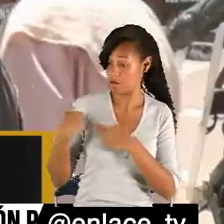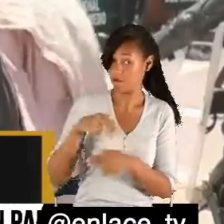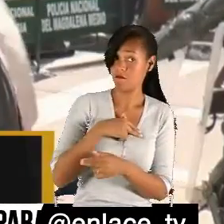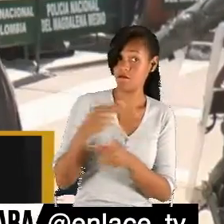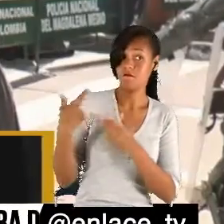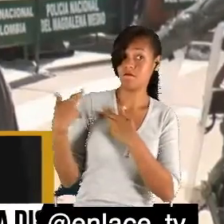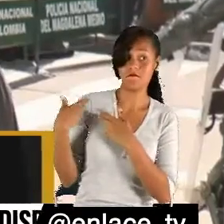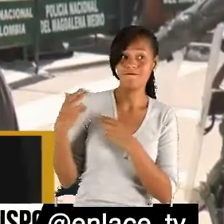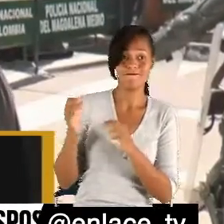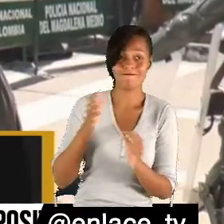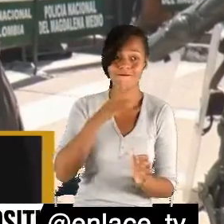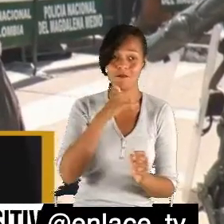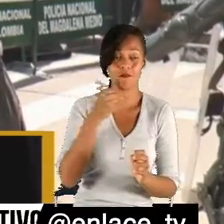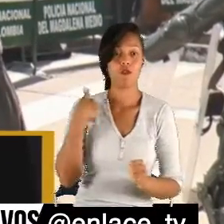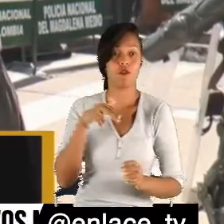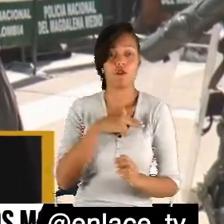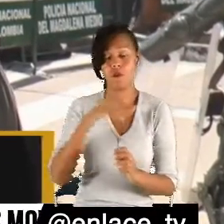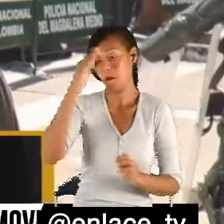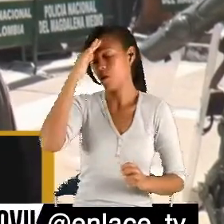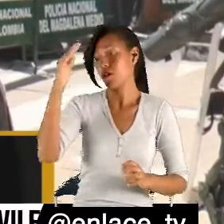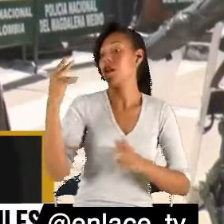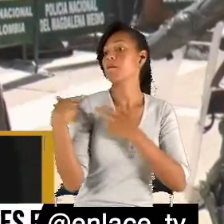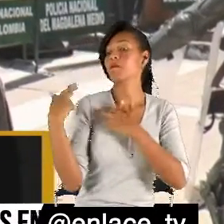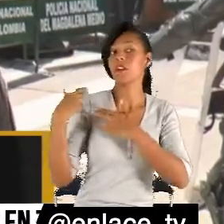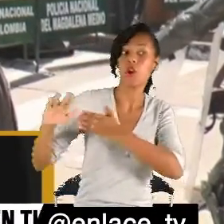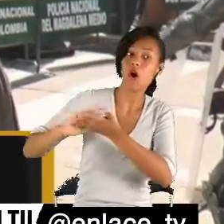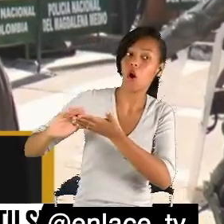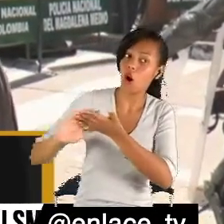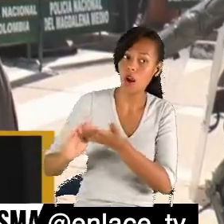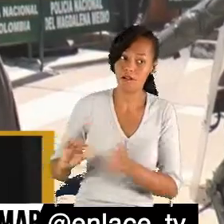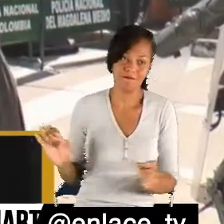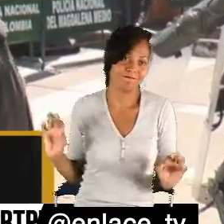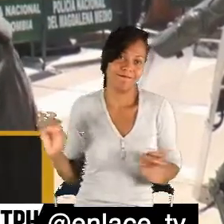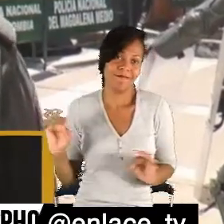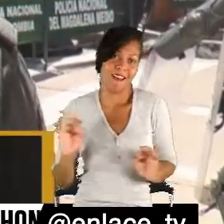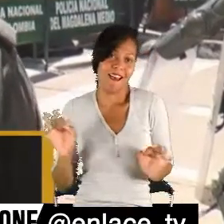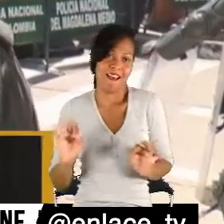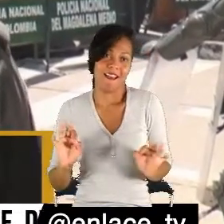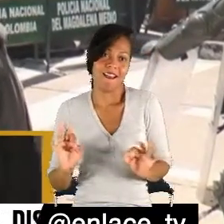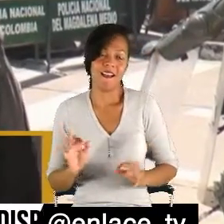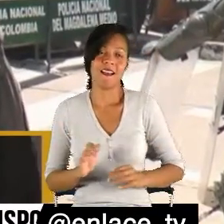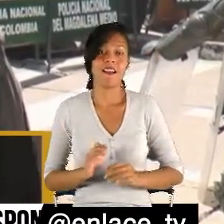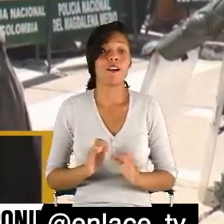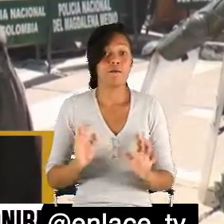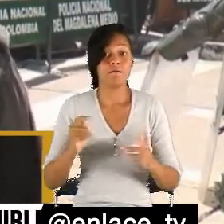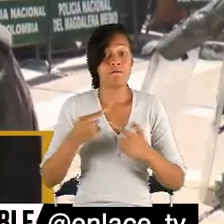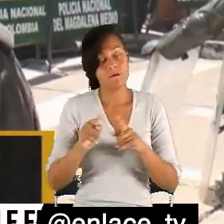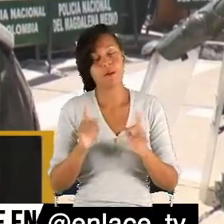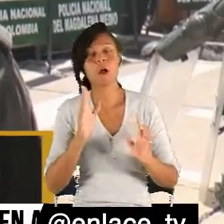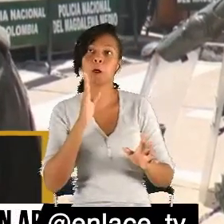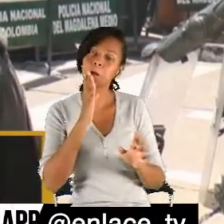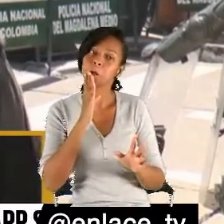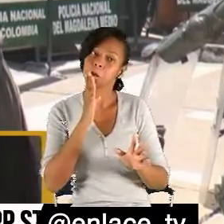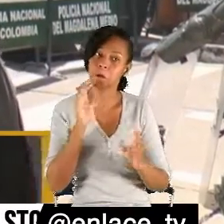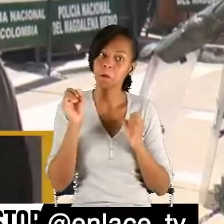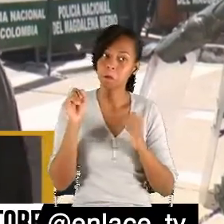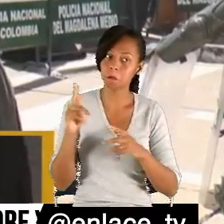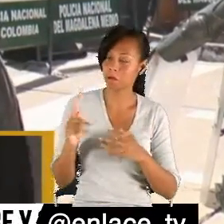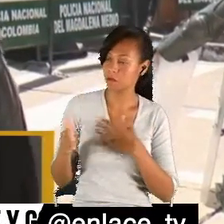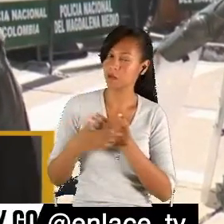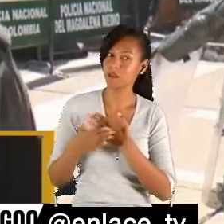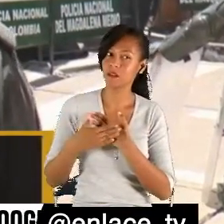policía nacional no fuimos creados para esta función pero pues estamos desarrollando esta situación teniendo en cuenta